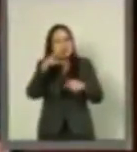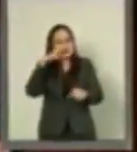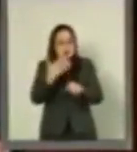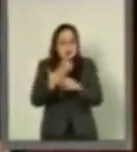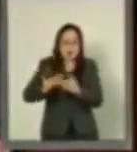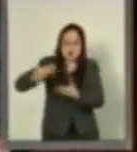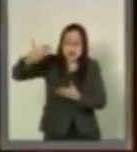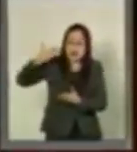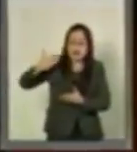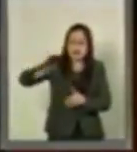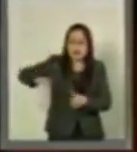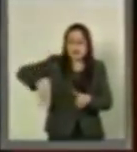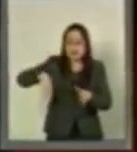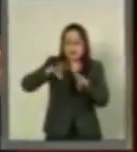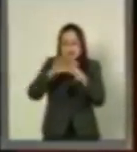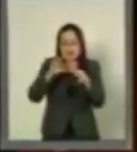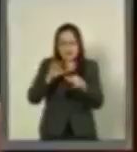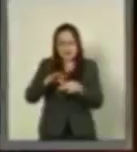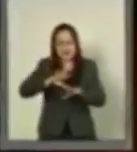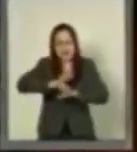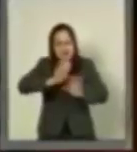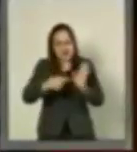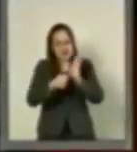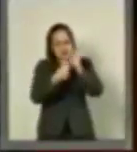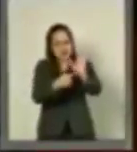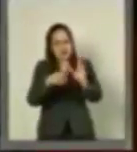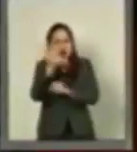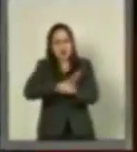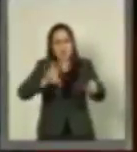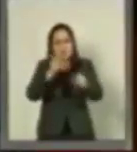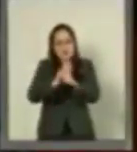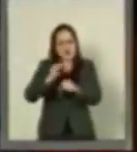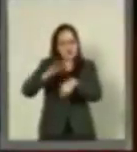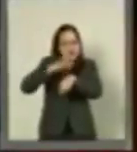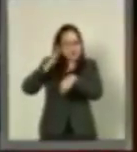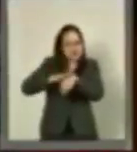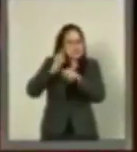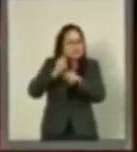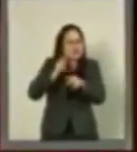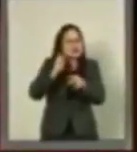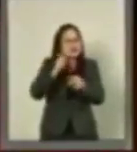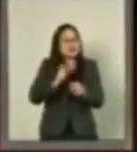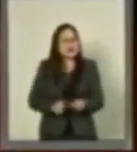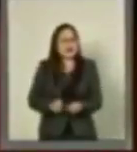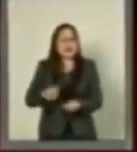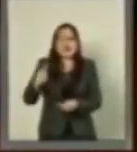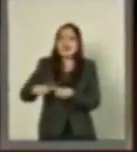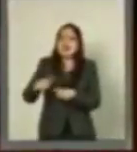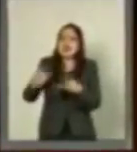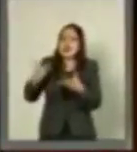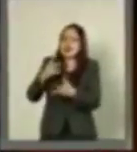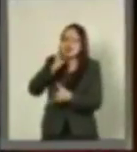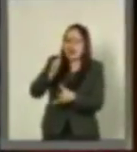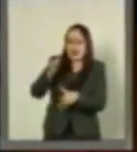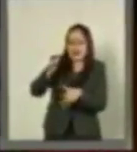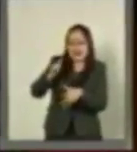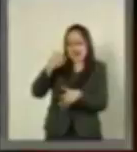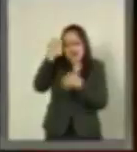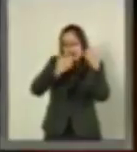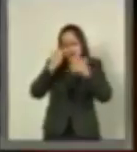lo dije hace un momento, daremos a conocer el diagnóstico completo, y ahí viene el tema de los que no han aplicado los controles de